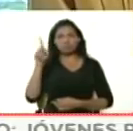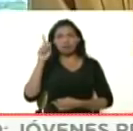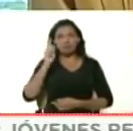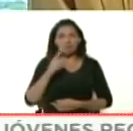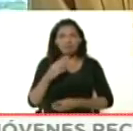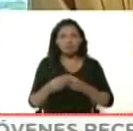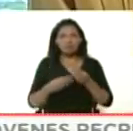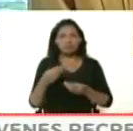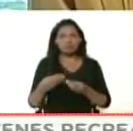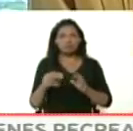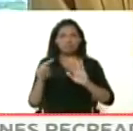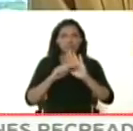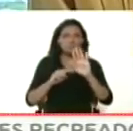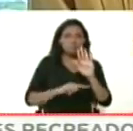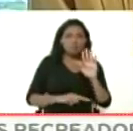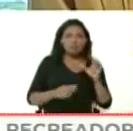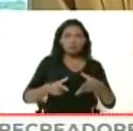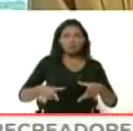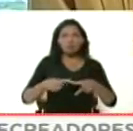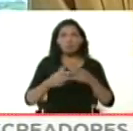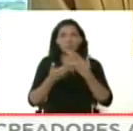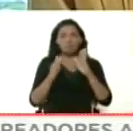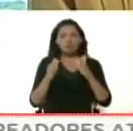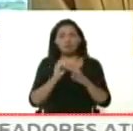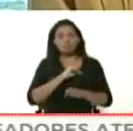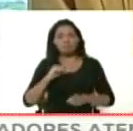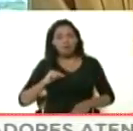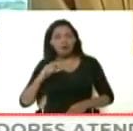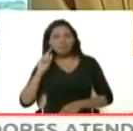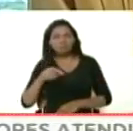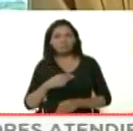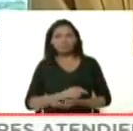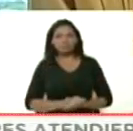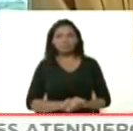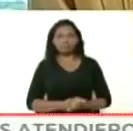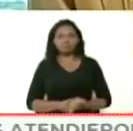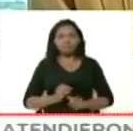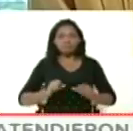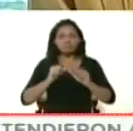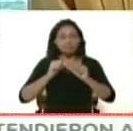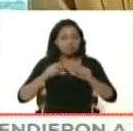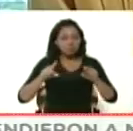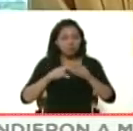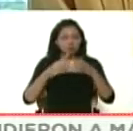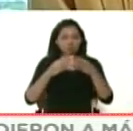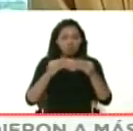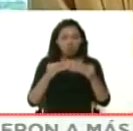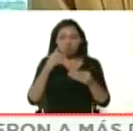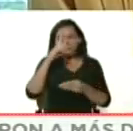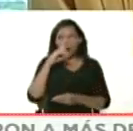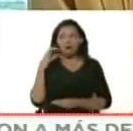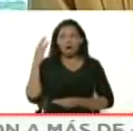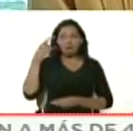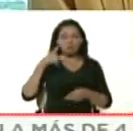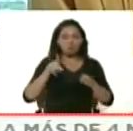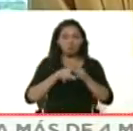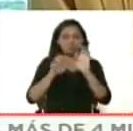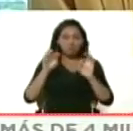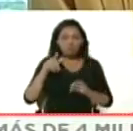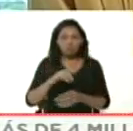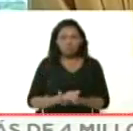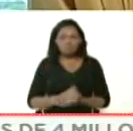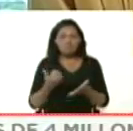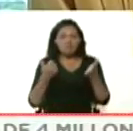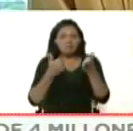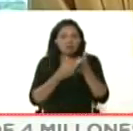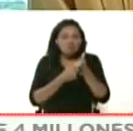medidas, tanto en el sector público como privado, para mantener todos estos años, ¿no?, la